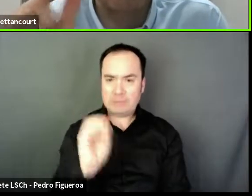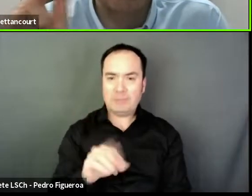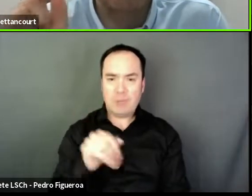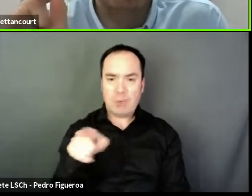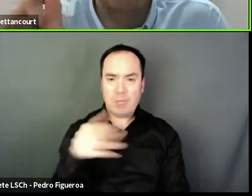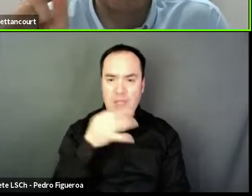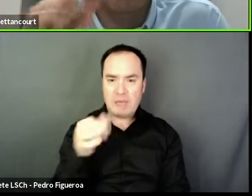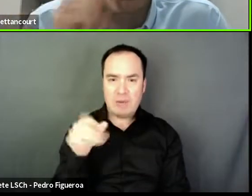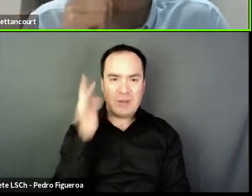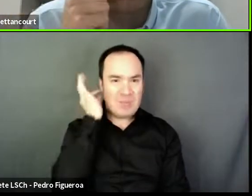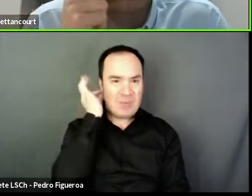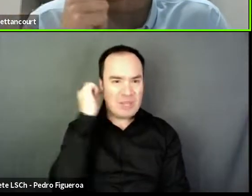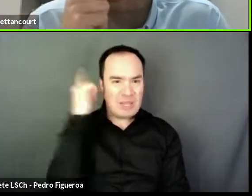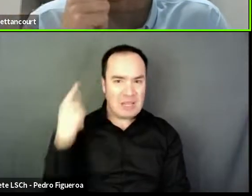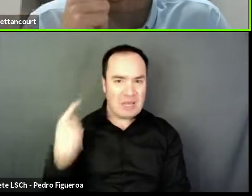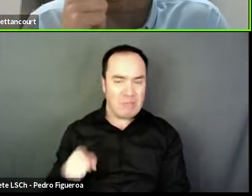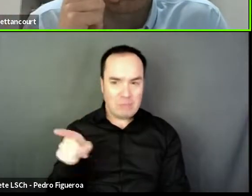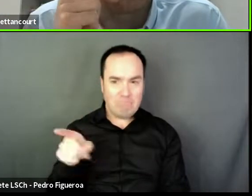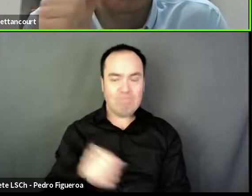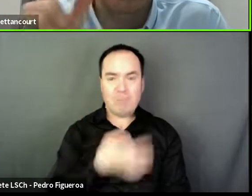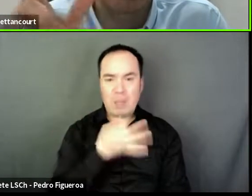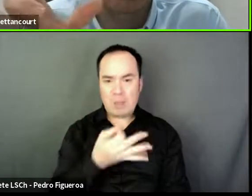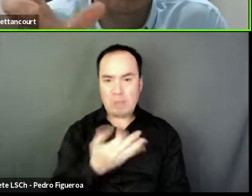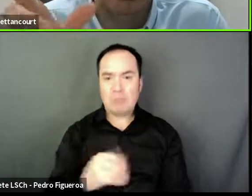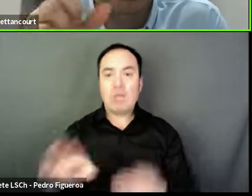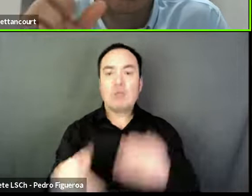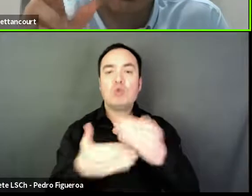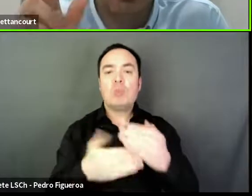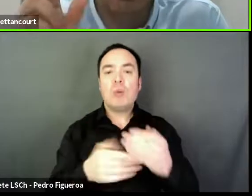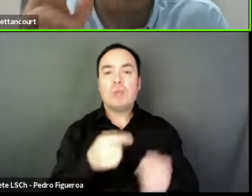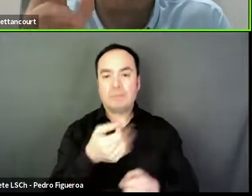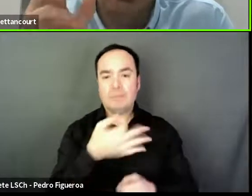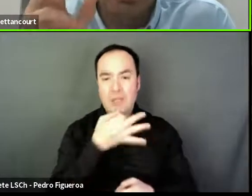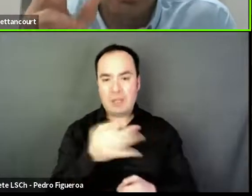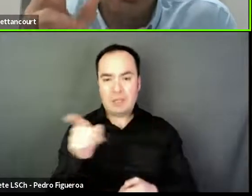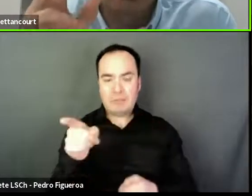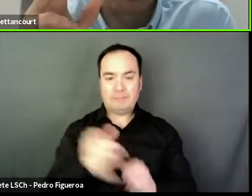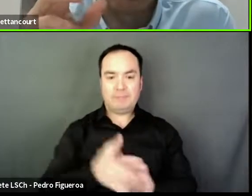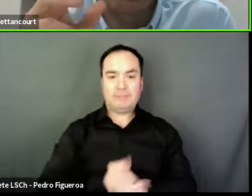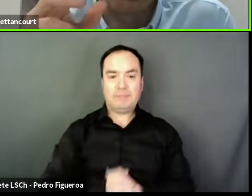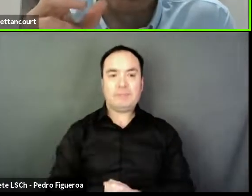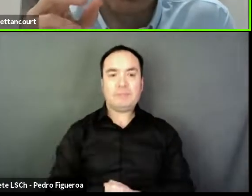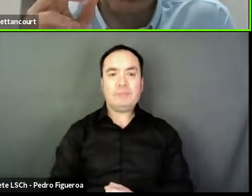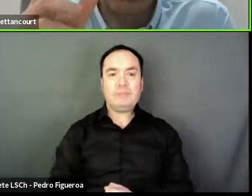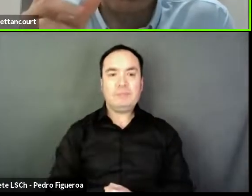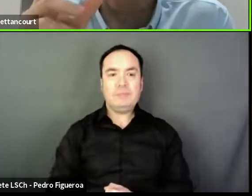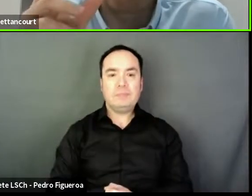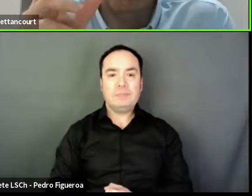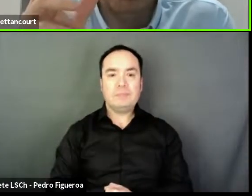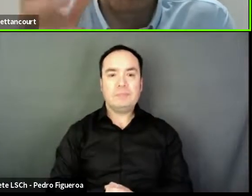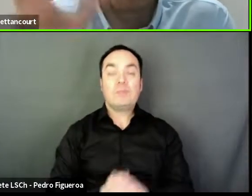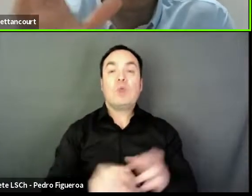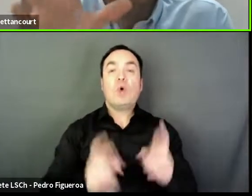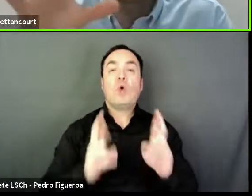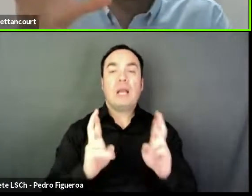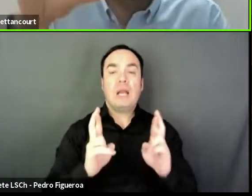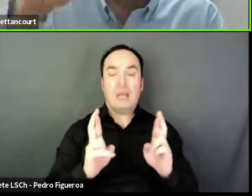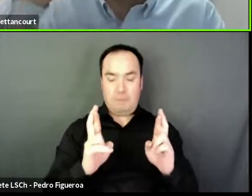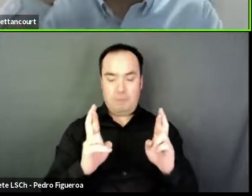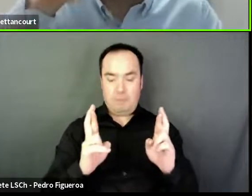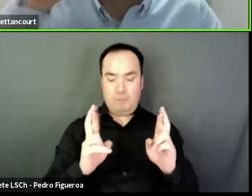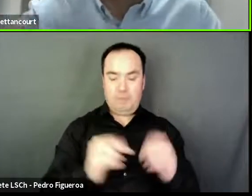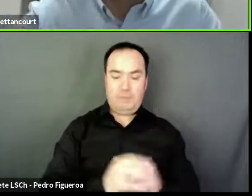va a reforzar para sumarme a la idea que dijo que me parece muy importante ese hombre ante contrastan tiro sobre que ojalá en esto